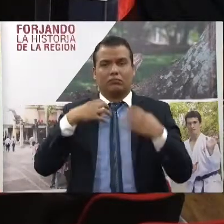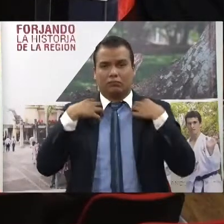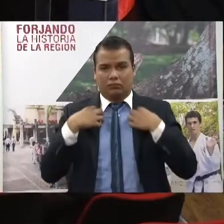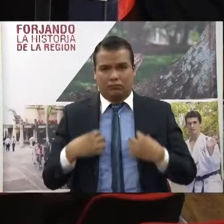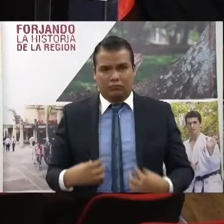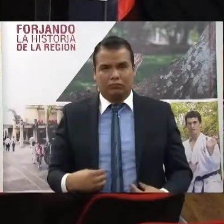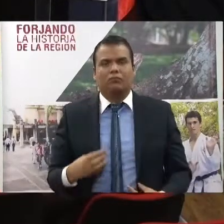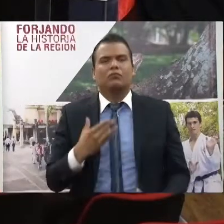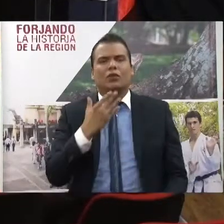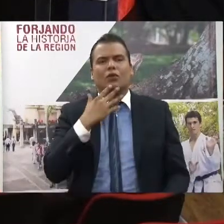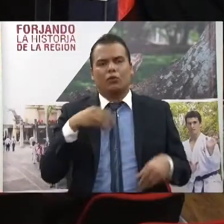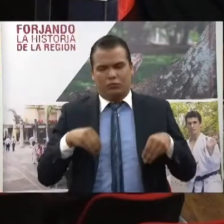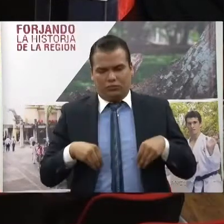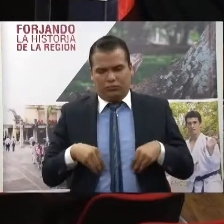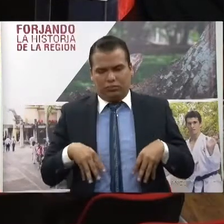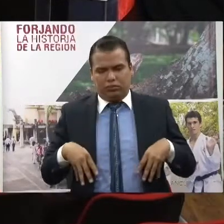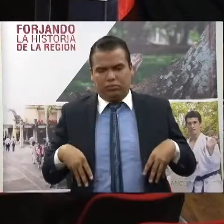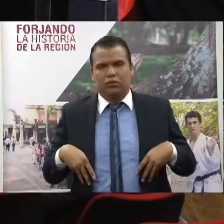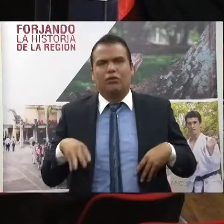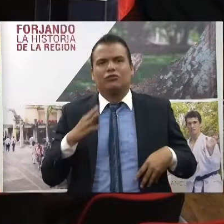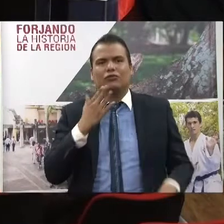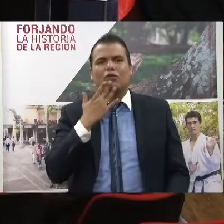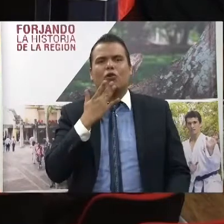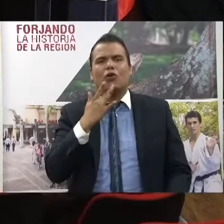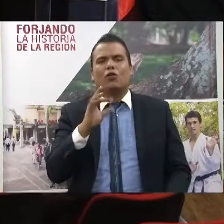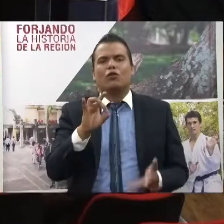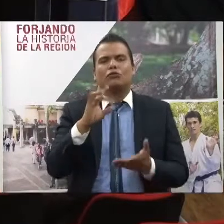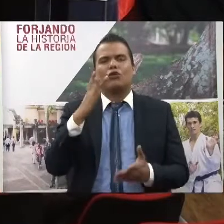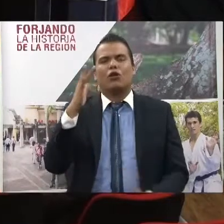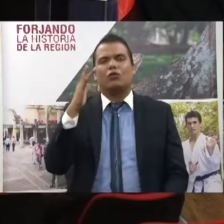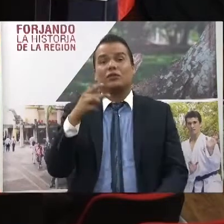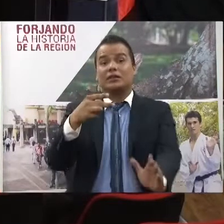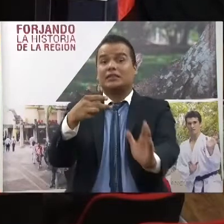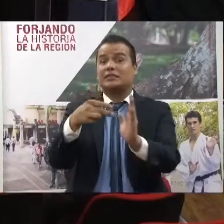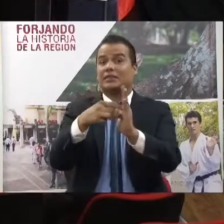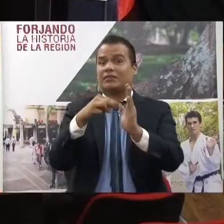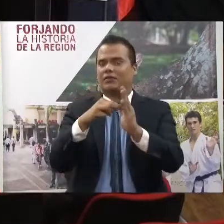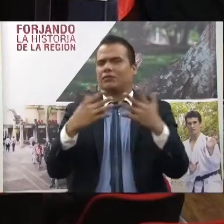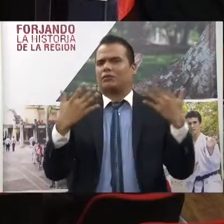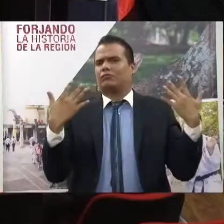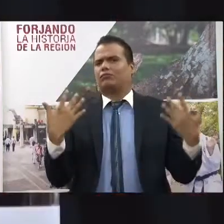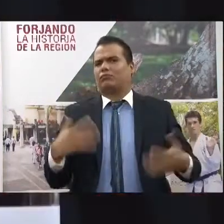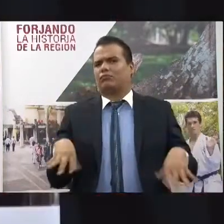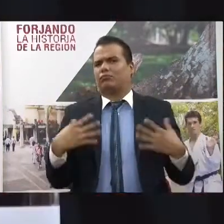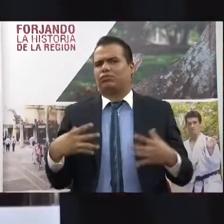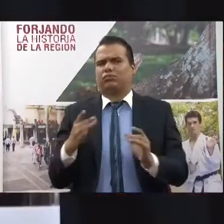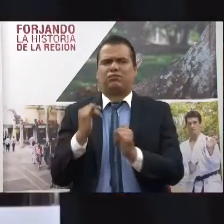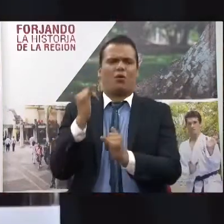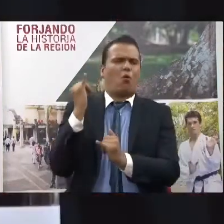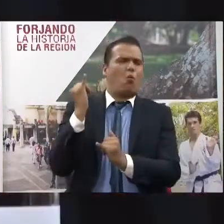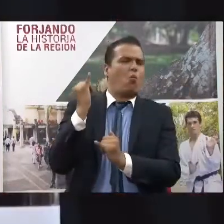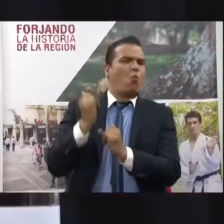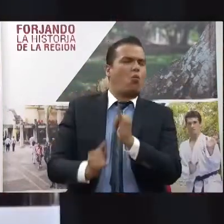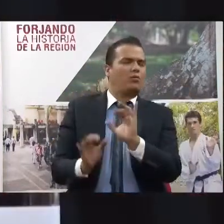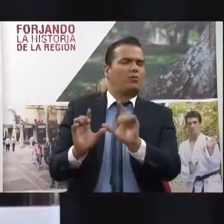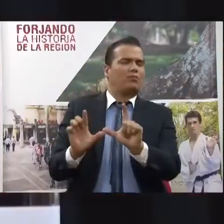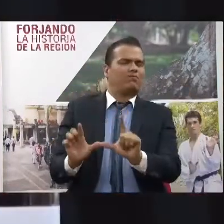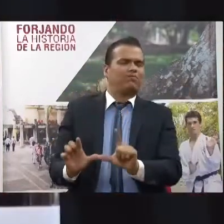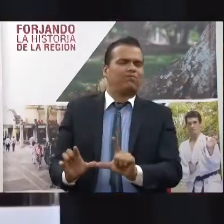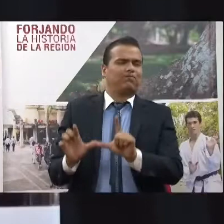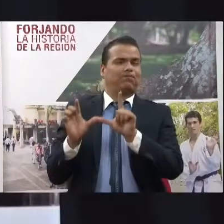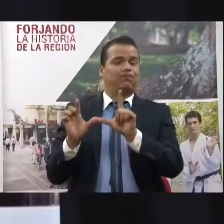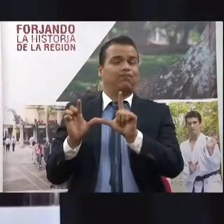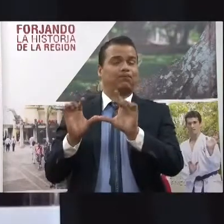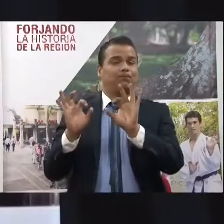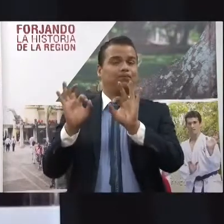adornada con borlas doradas. Esto simboliza que están obteniendo el máximo grado académico.